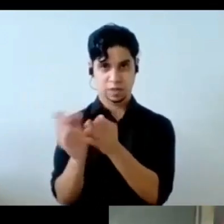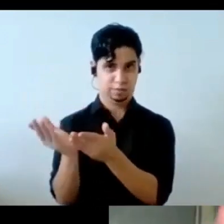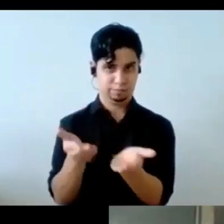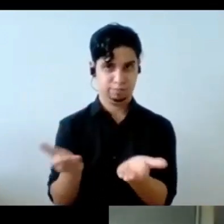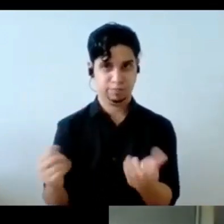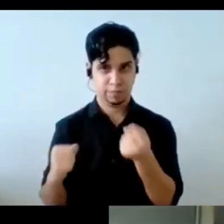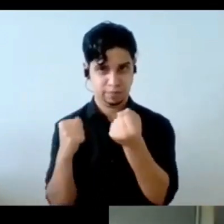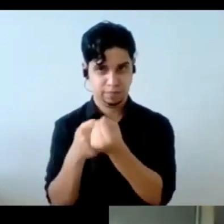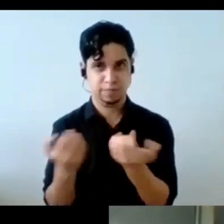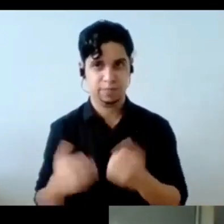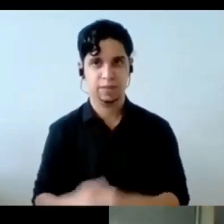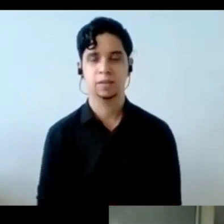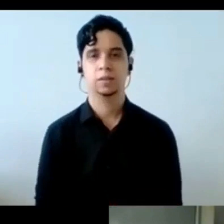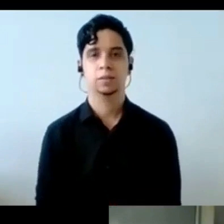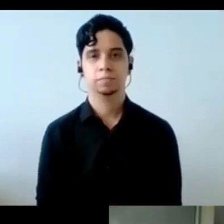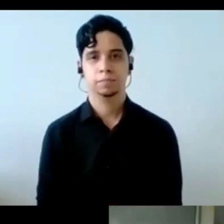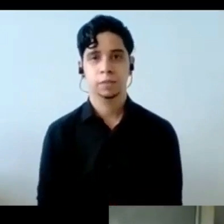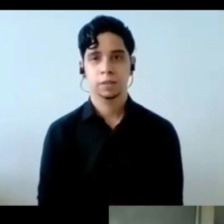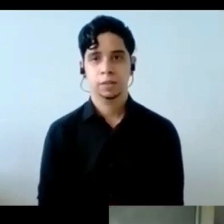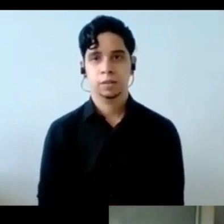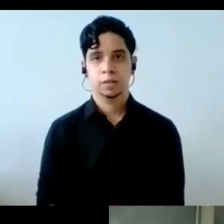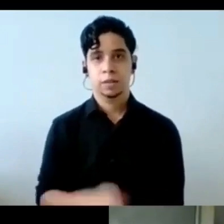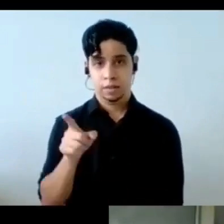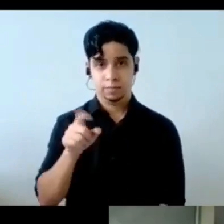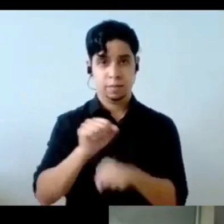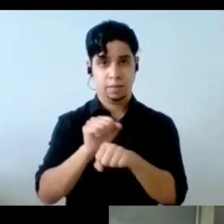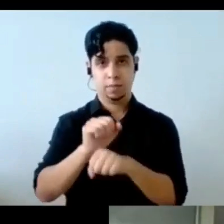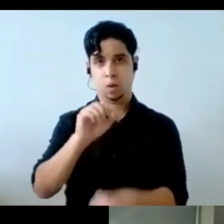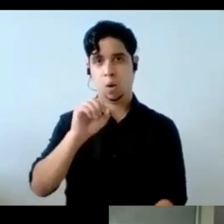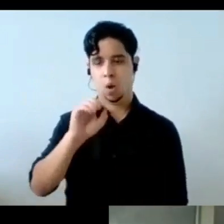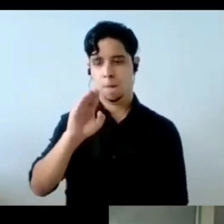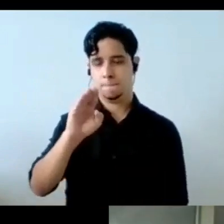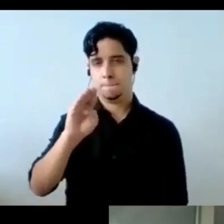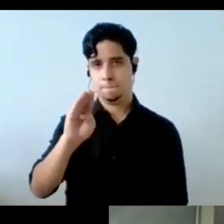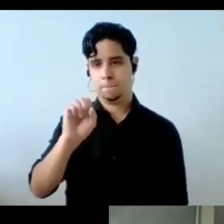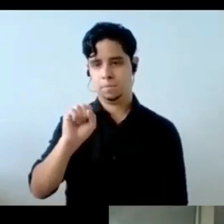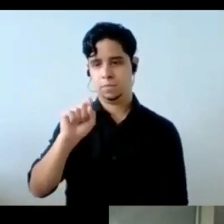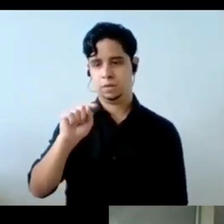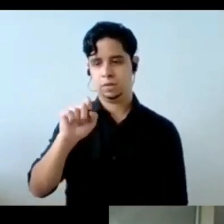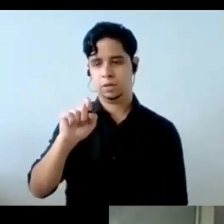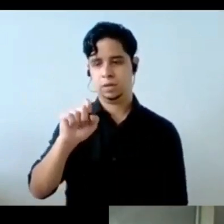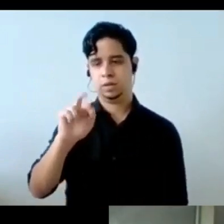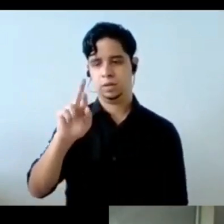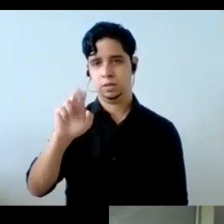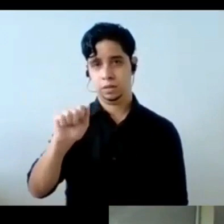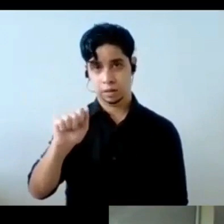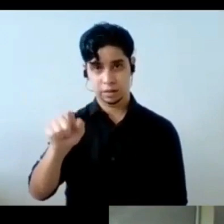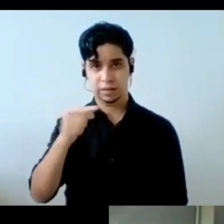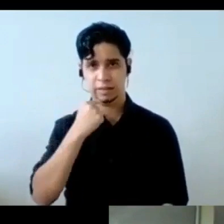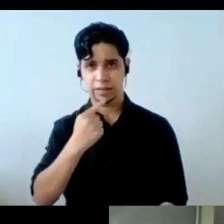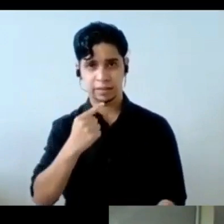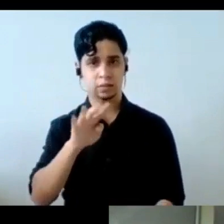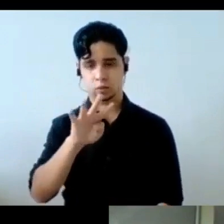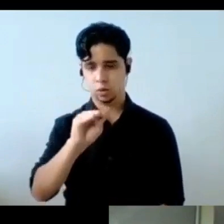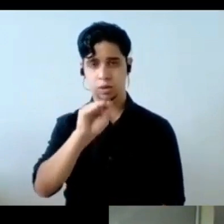ayuda. Bueno, él era obstetra y entonces el 40% de